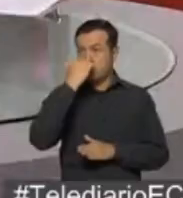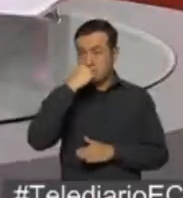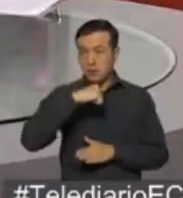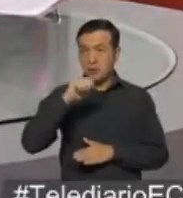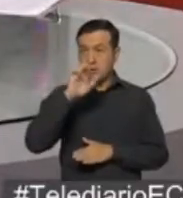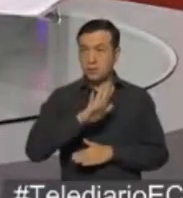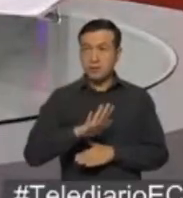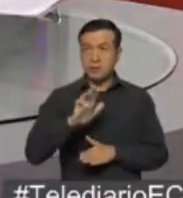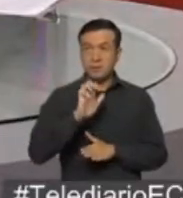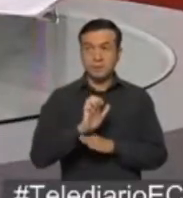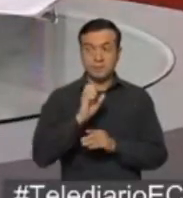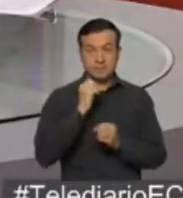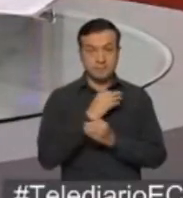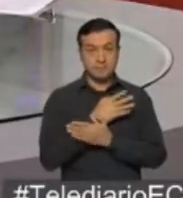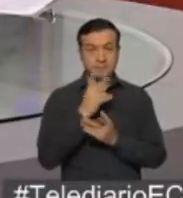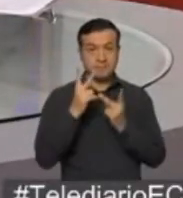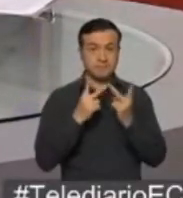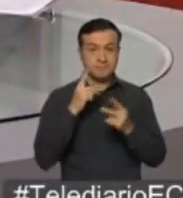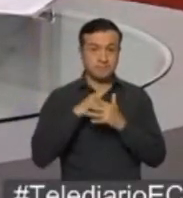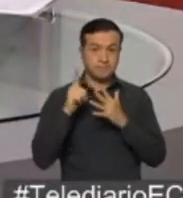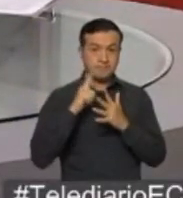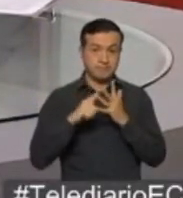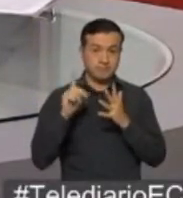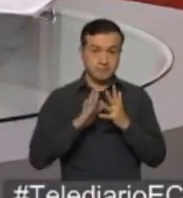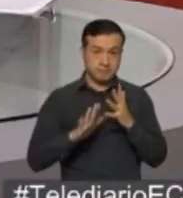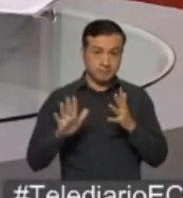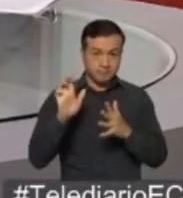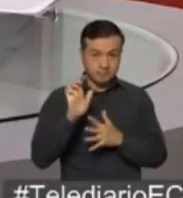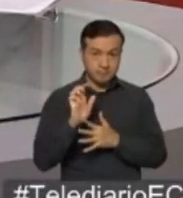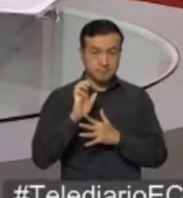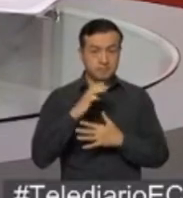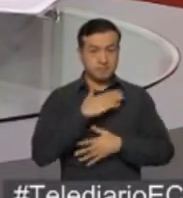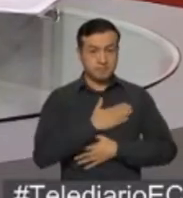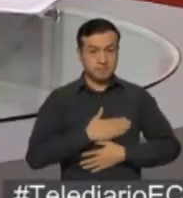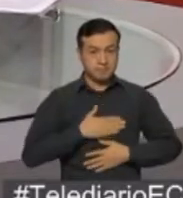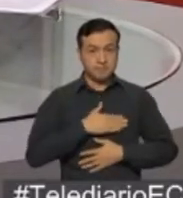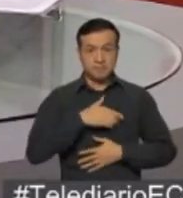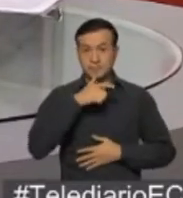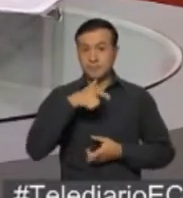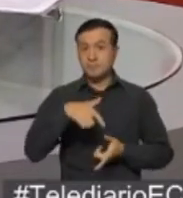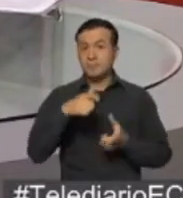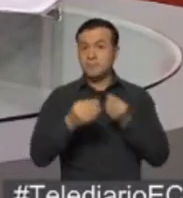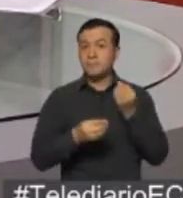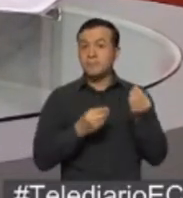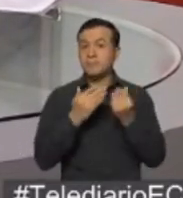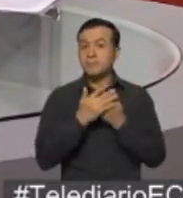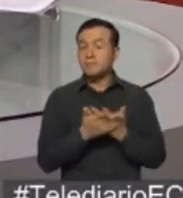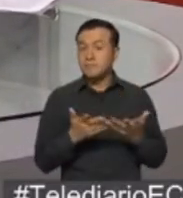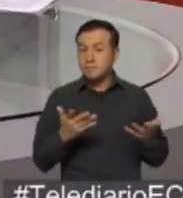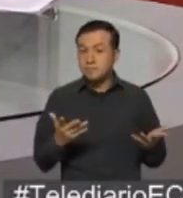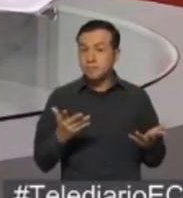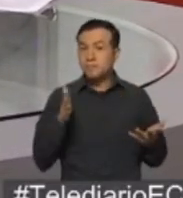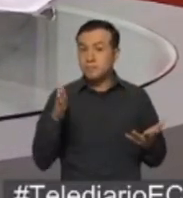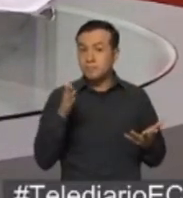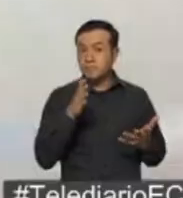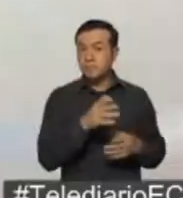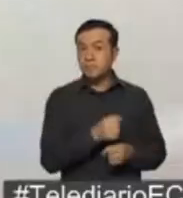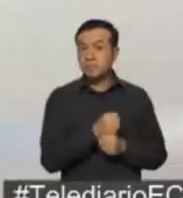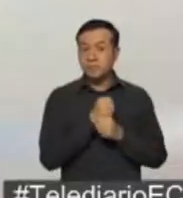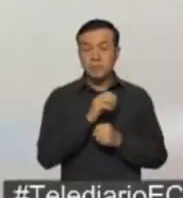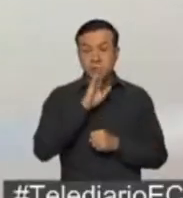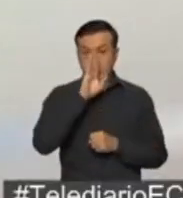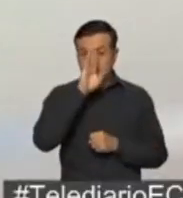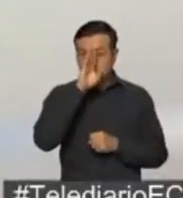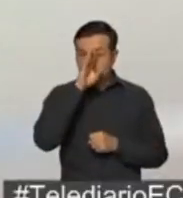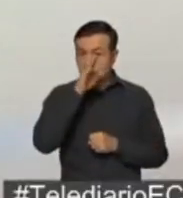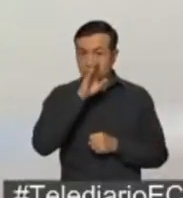por las vías de nuestro país, visitar distintas ciudades y disfrutar de este carnaval? ¿Qué hay que tener en cuenta para poder viajar seguros? Bueno, siempre ver